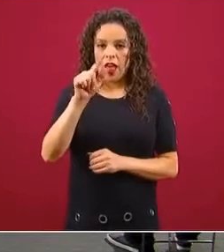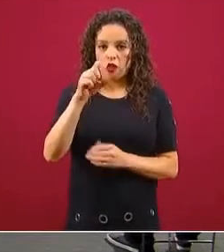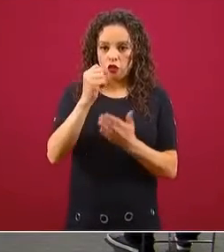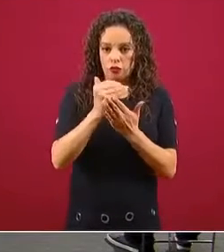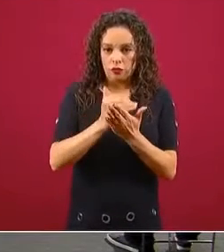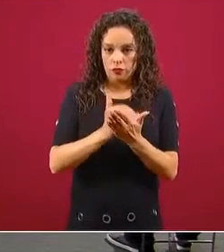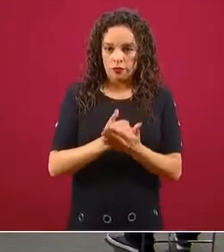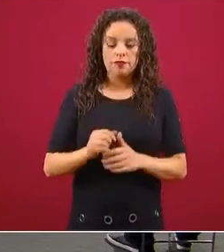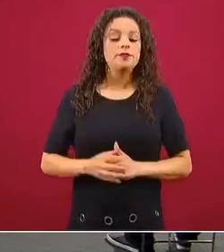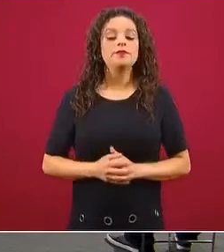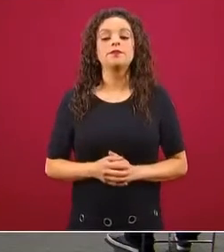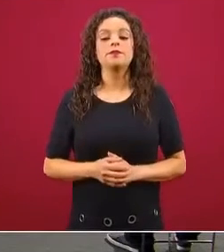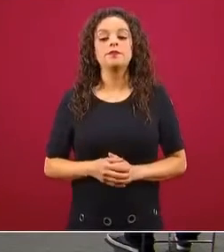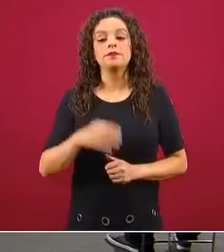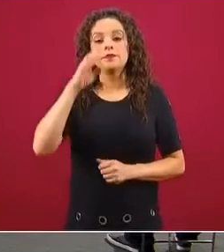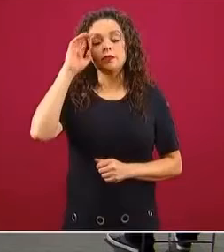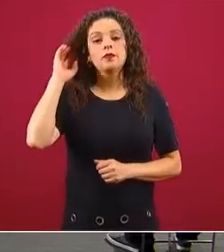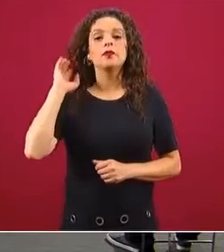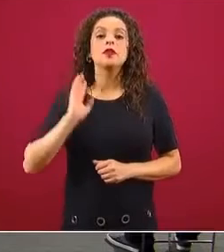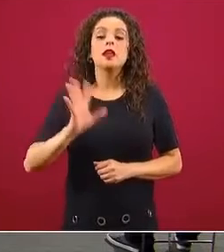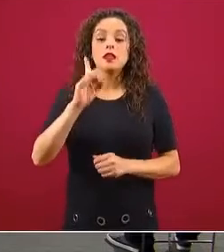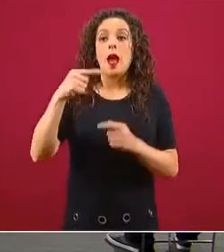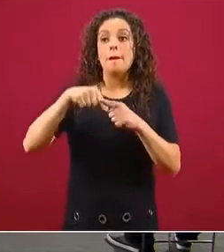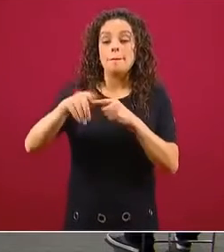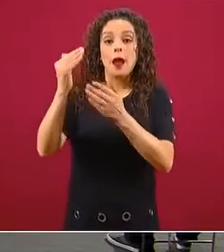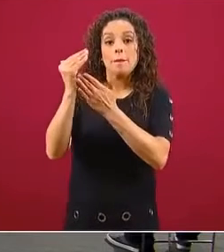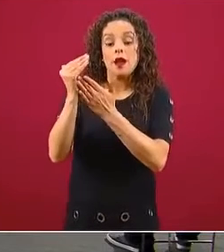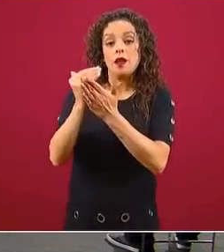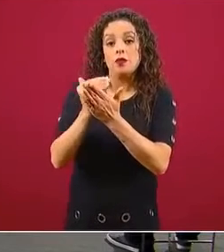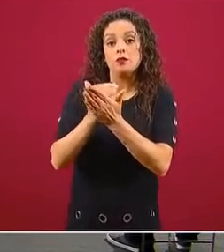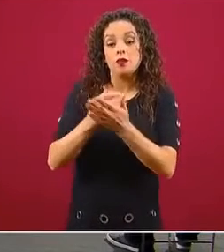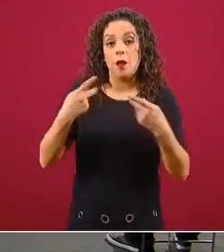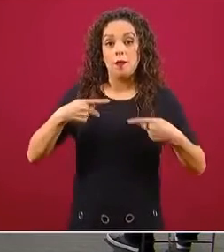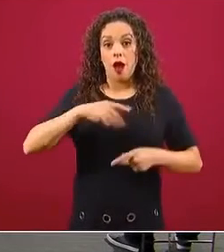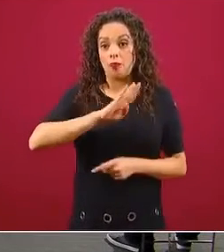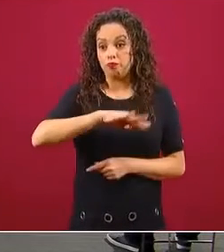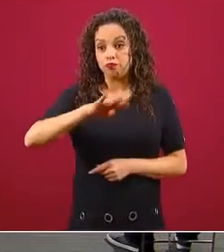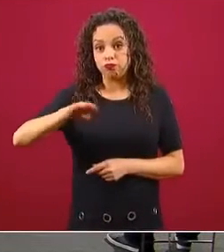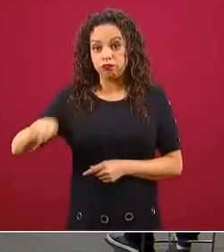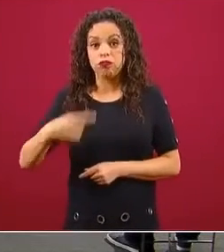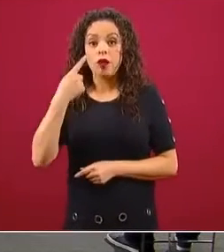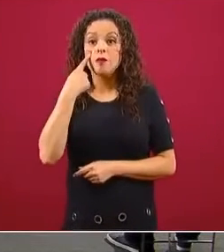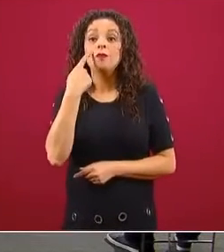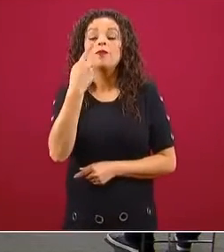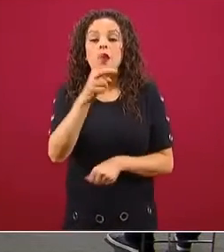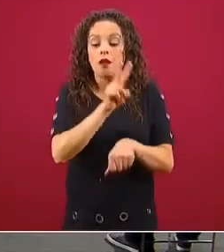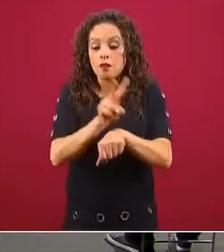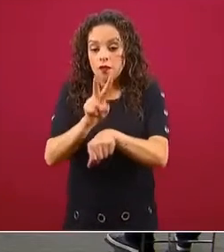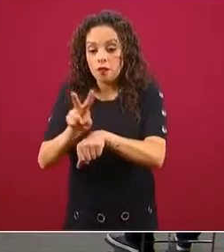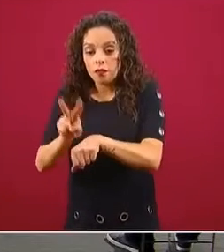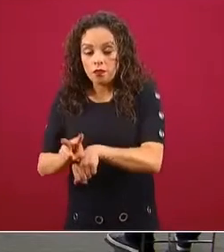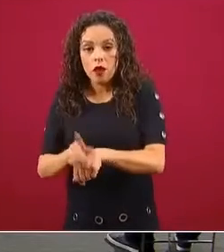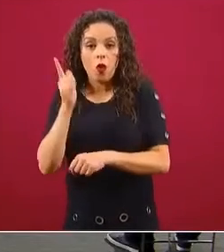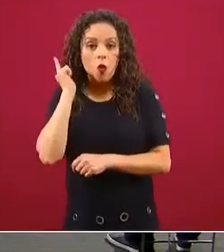la mortalidad tiene este descenso que estaremos vigilando a ver si es estable. La siguiente.